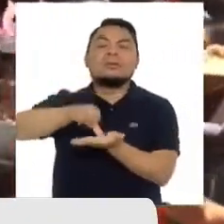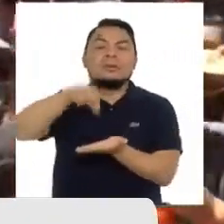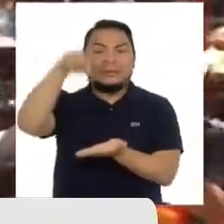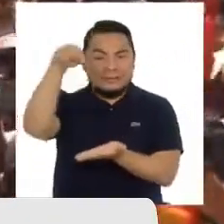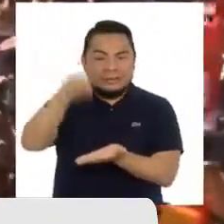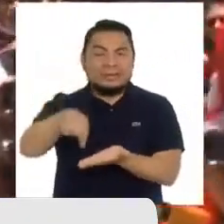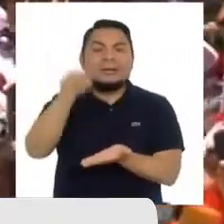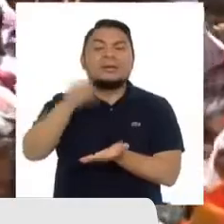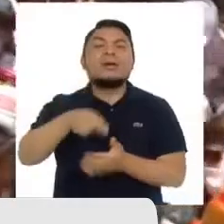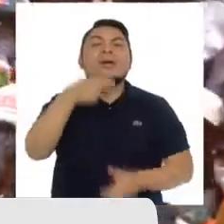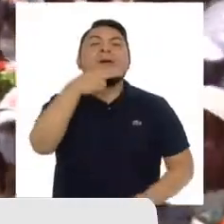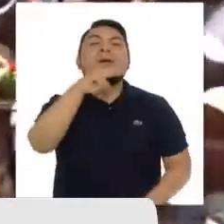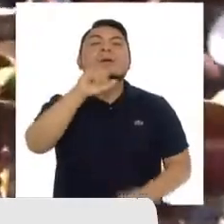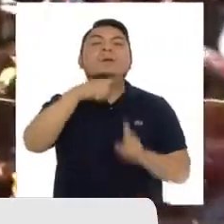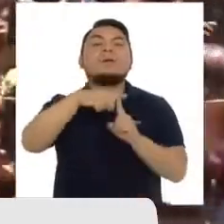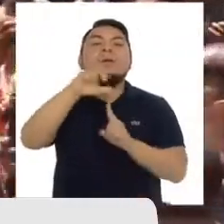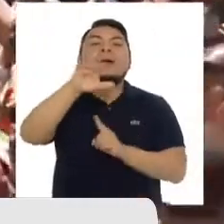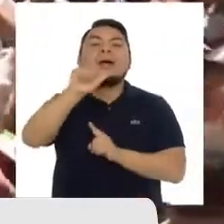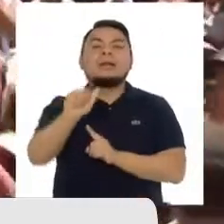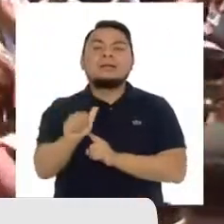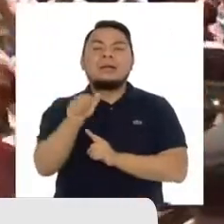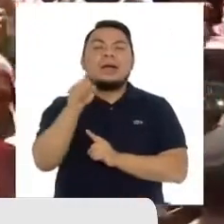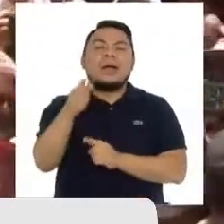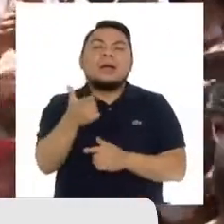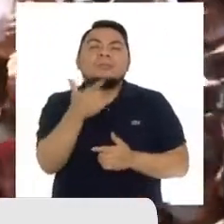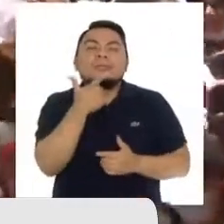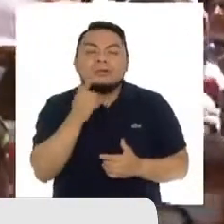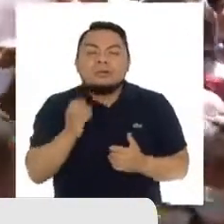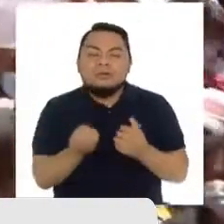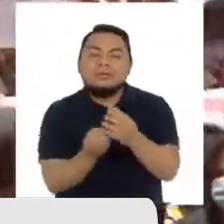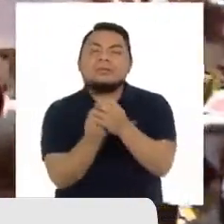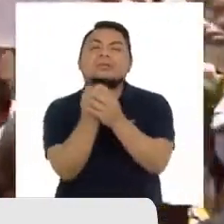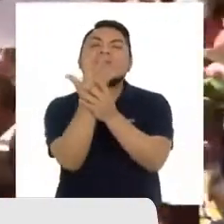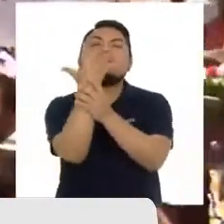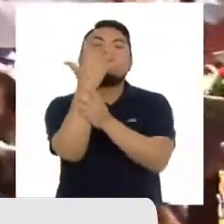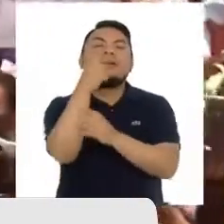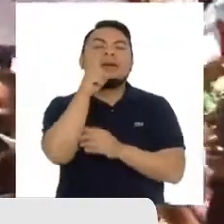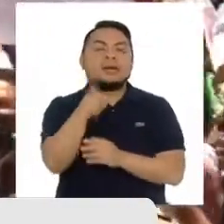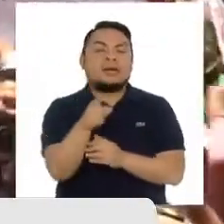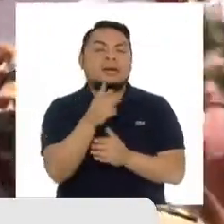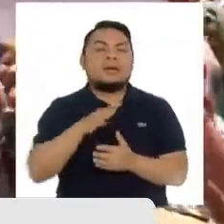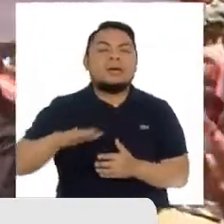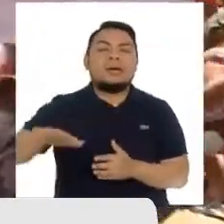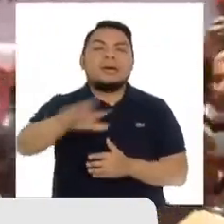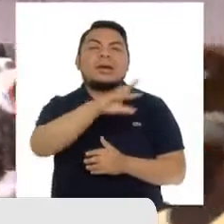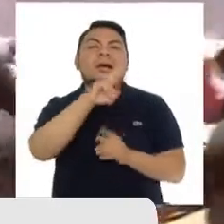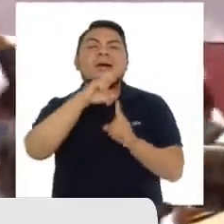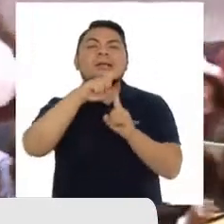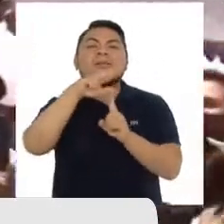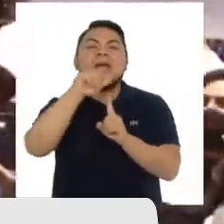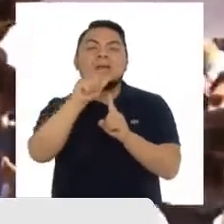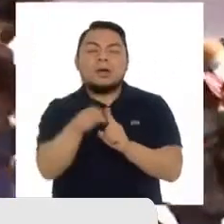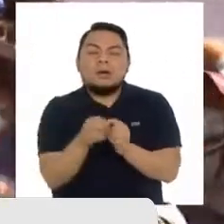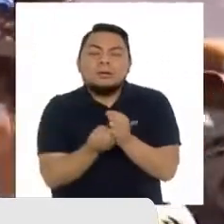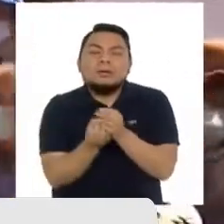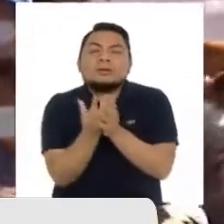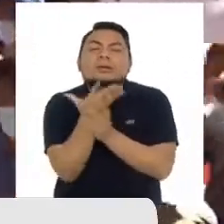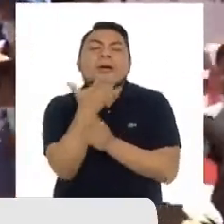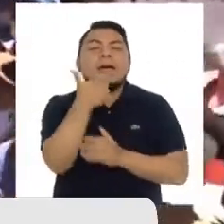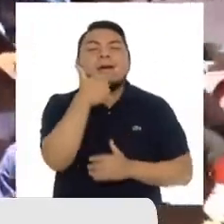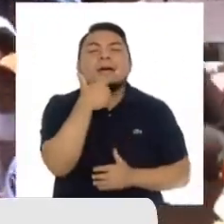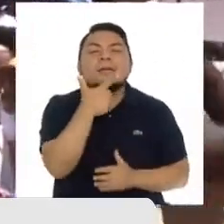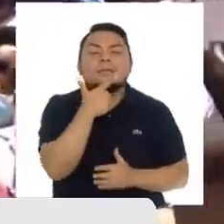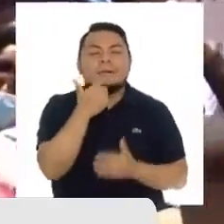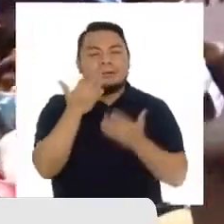de huanta amarillito flor de retama cariñito amarilla